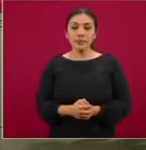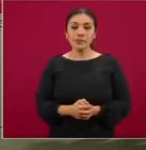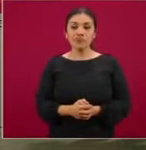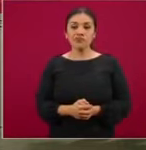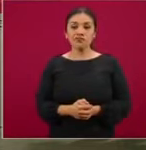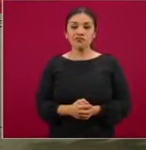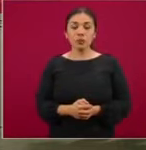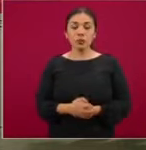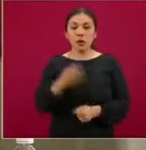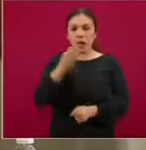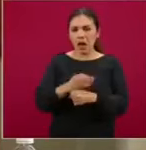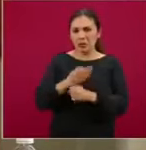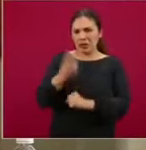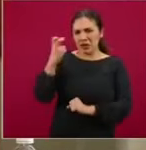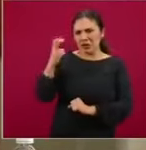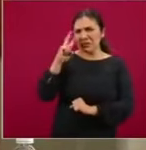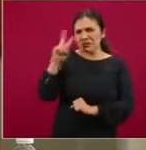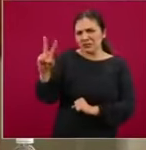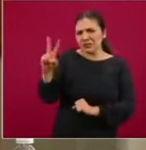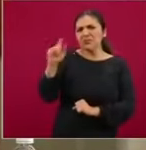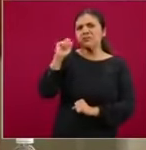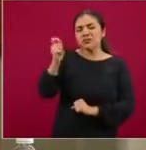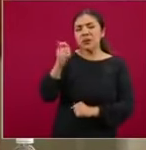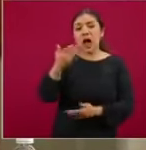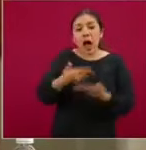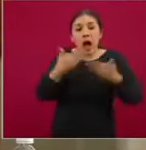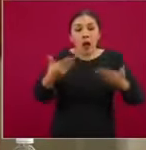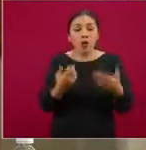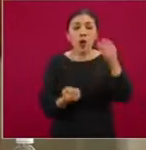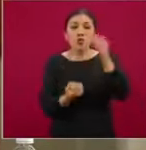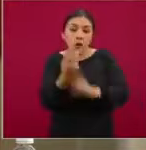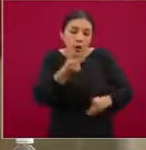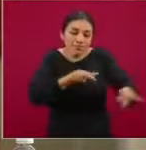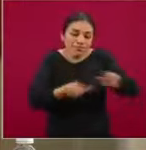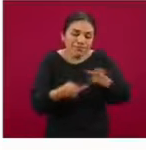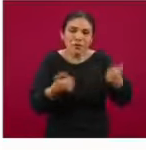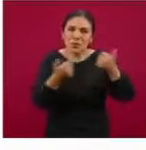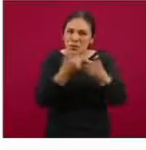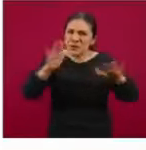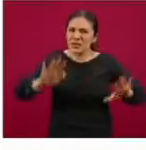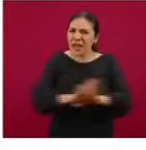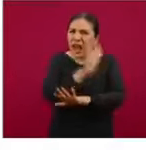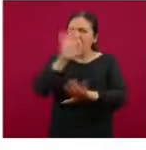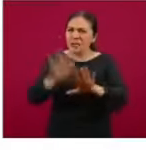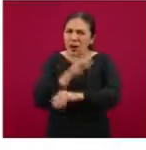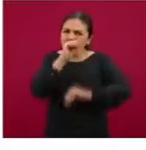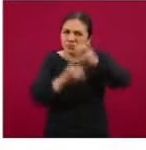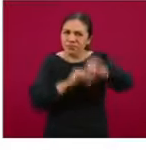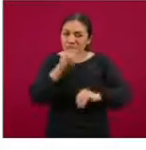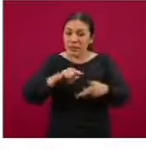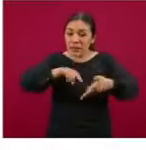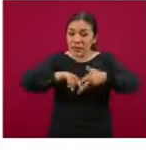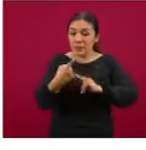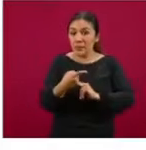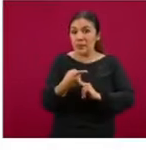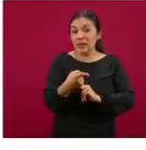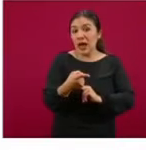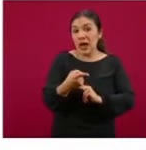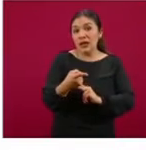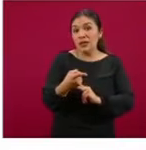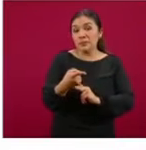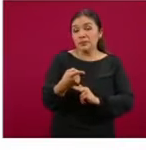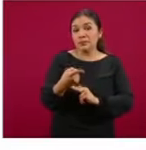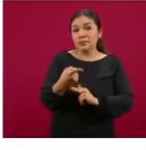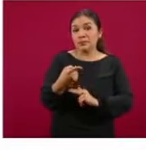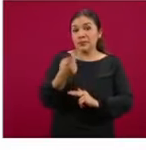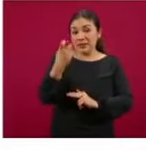Aquí observamos que en el abordaje nuevo, con la transformación, este crecimiento que empezamos a partir de